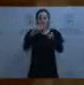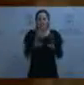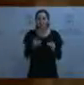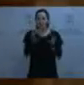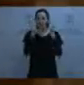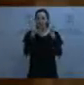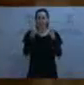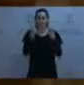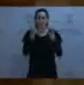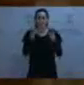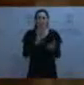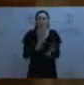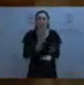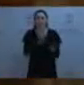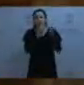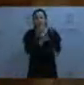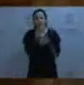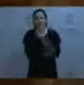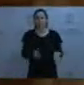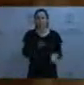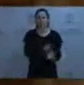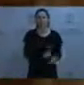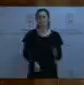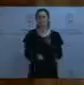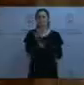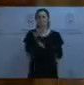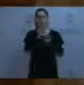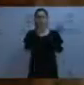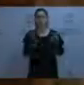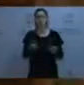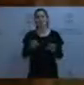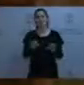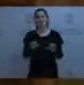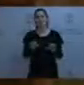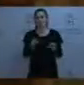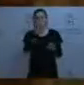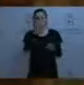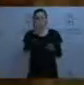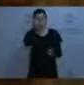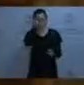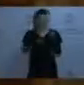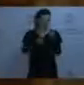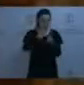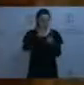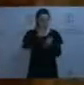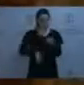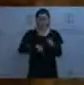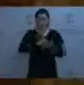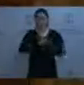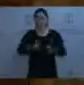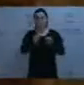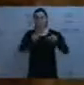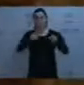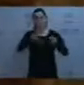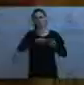el contrario, se va a realizar, como digo, de una manera estricta y muy rigurosa, excesivamente desde nuestro punto de